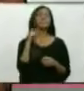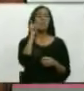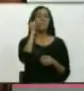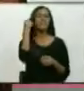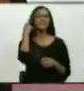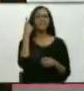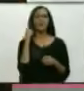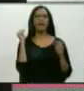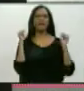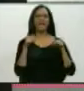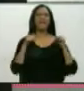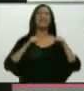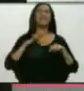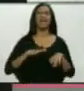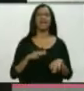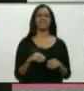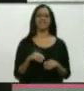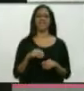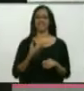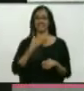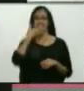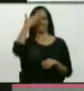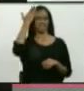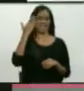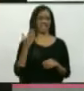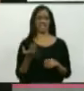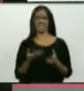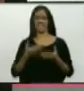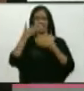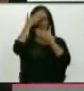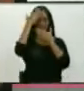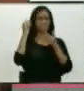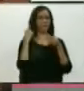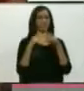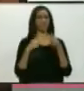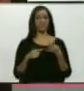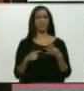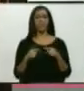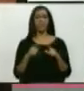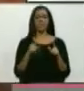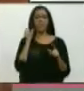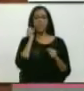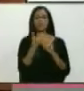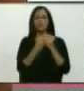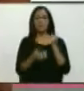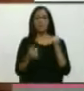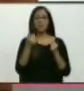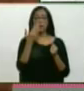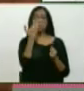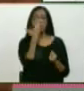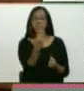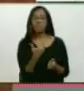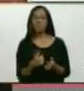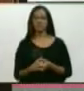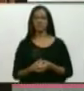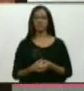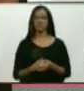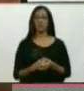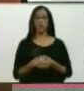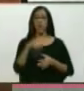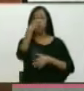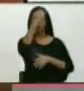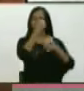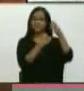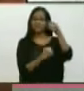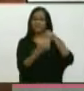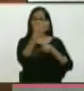hay que aquí está el Hezbollah, Al Qaeda, etcétera, etcétera. Pero la tipa se les escapa en la nariz. Con un mecate. Con un